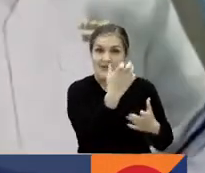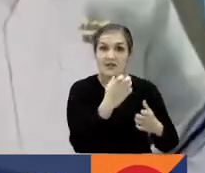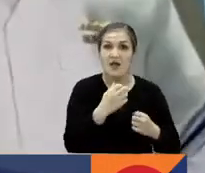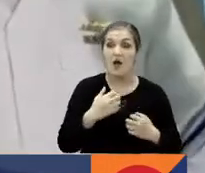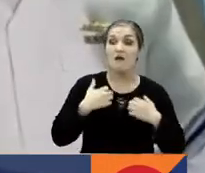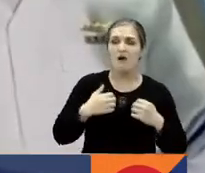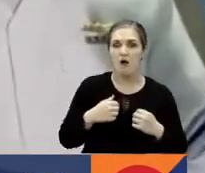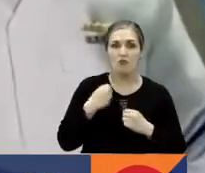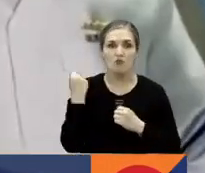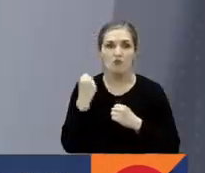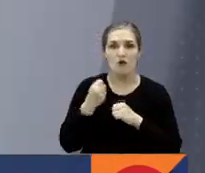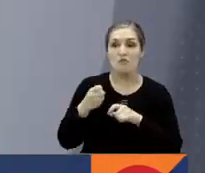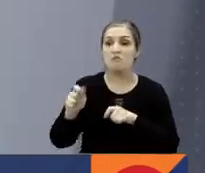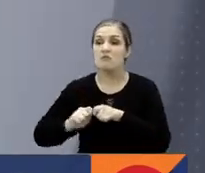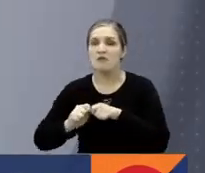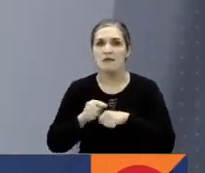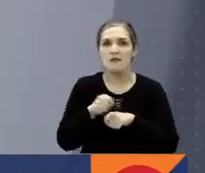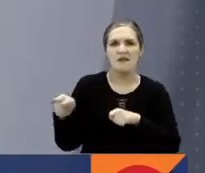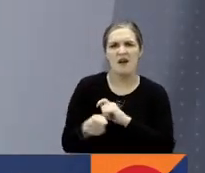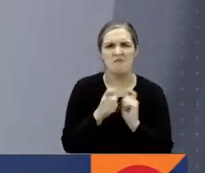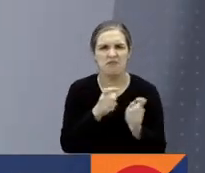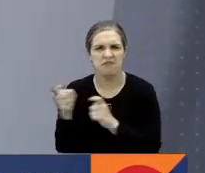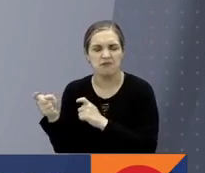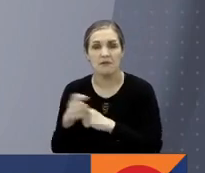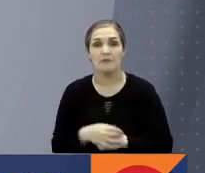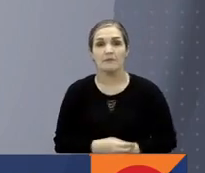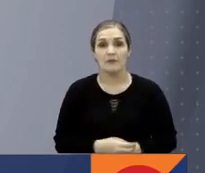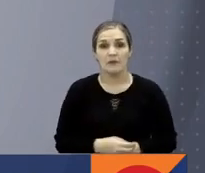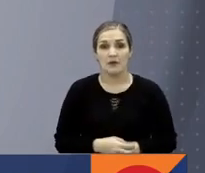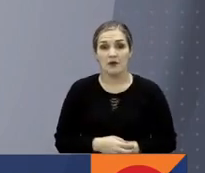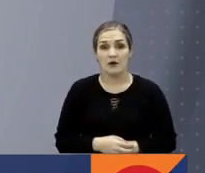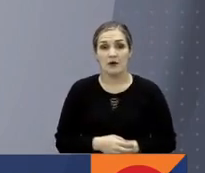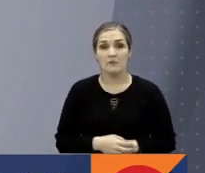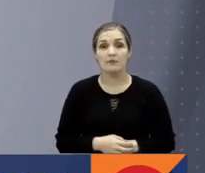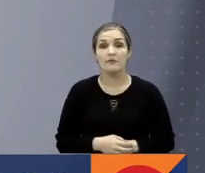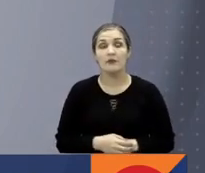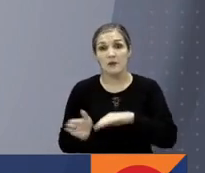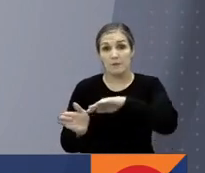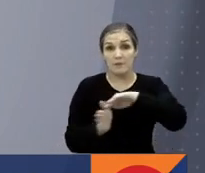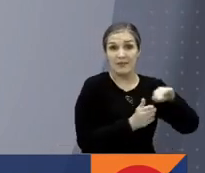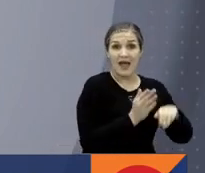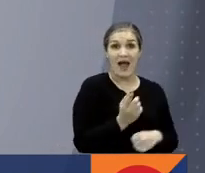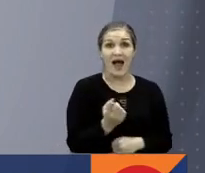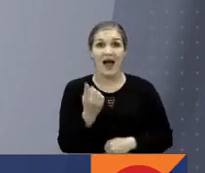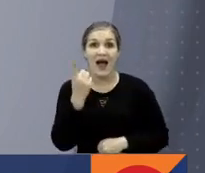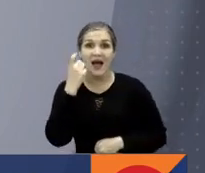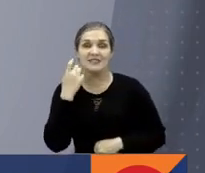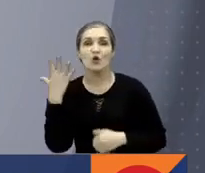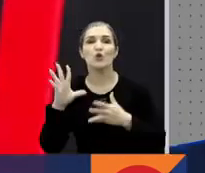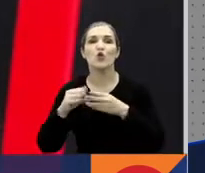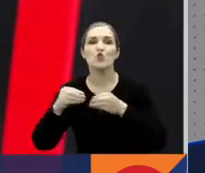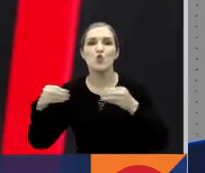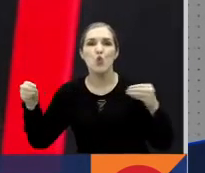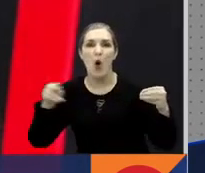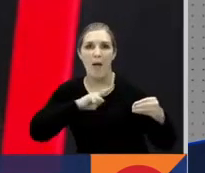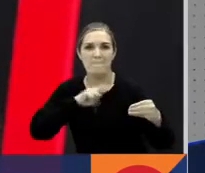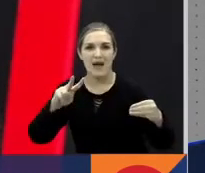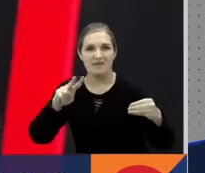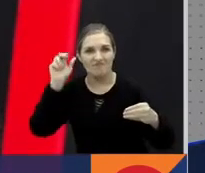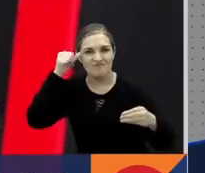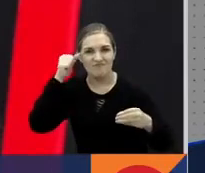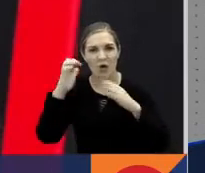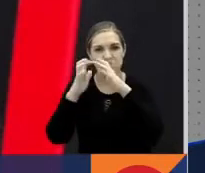a nuestra comunidad. Entre tanto, los 8 policías que resultaron heridos en el ataque ayer en zona rural de Tuluá son atendidos en el hospital